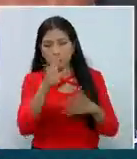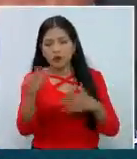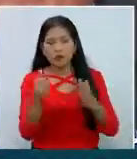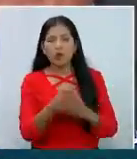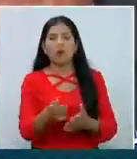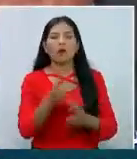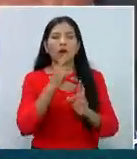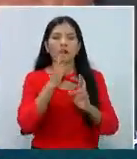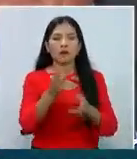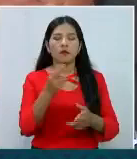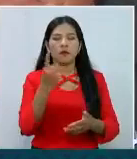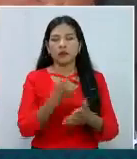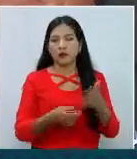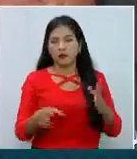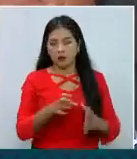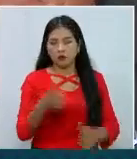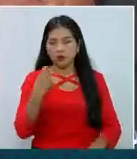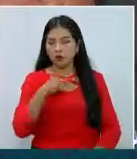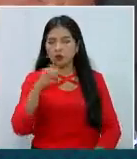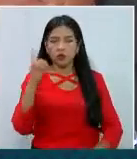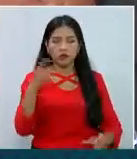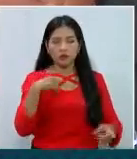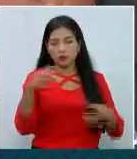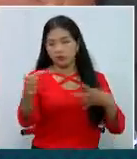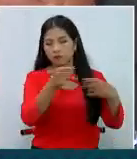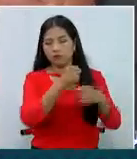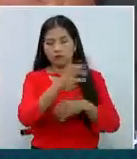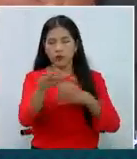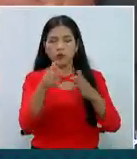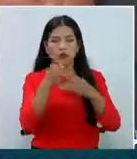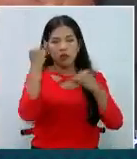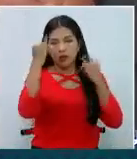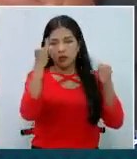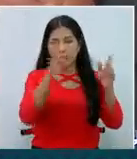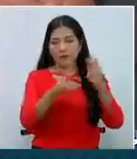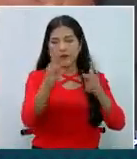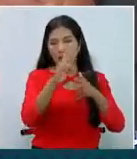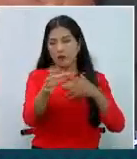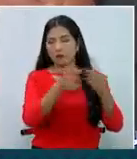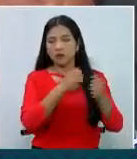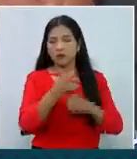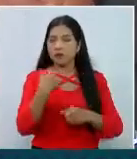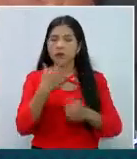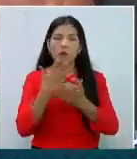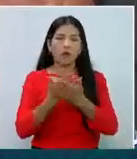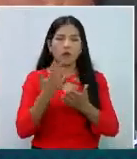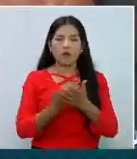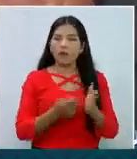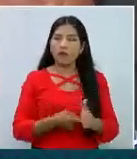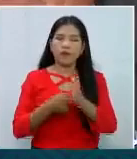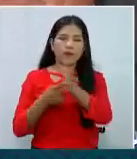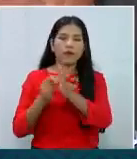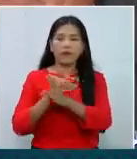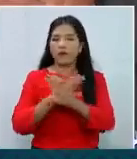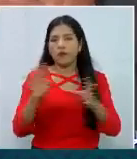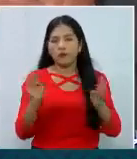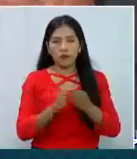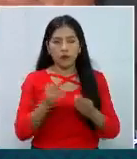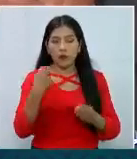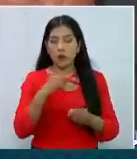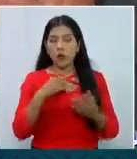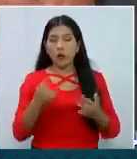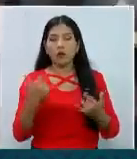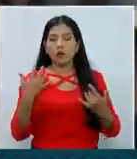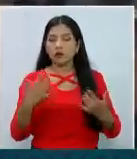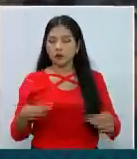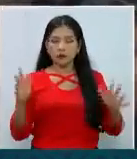guiar, ¿no? Recogiendo sus opiniones, porque ya estamos en proceso de